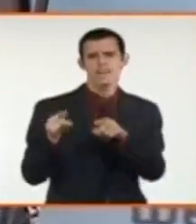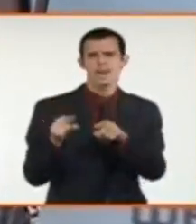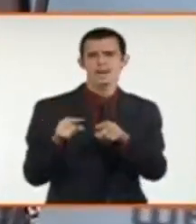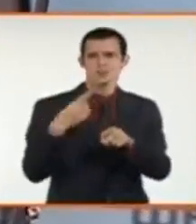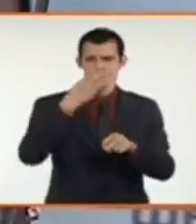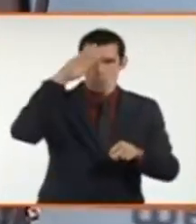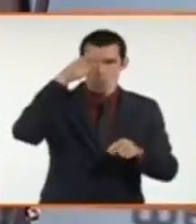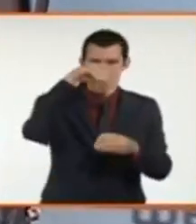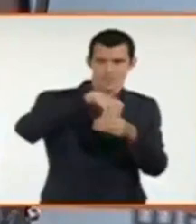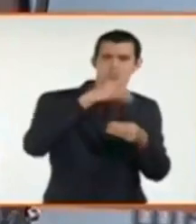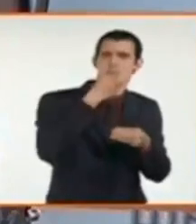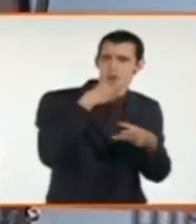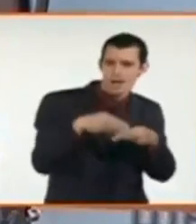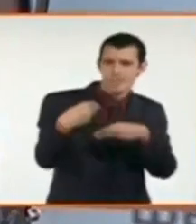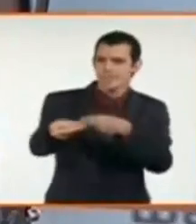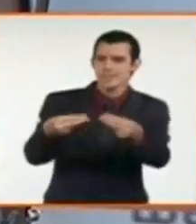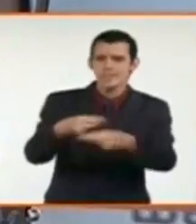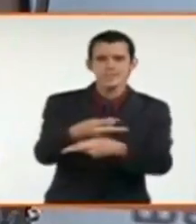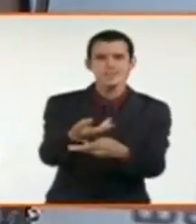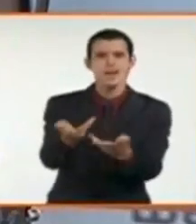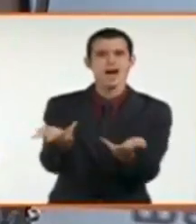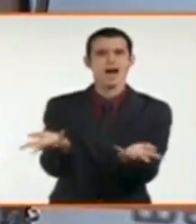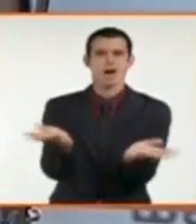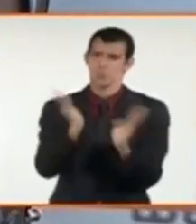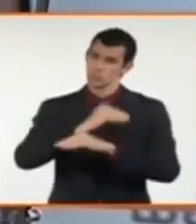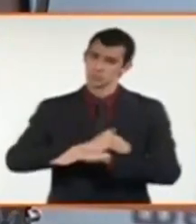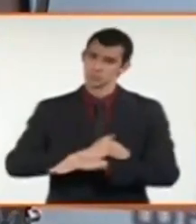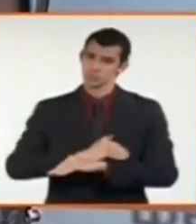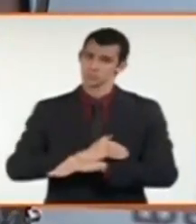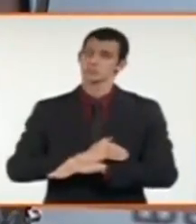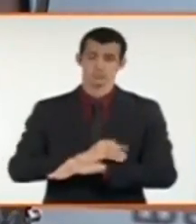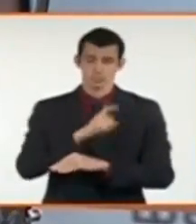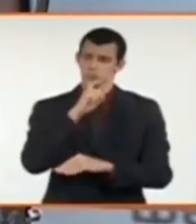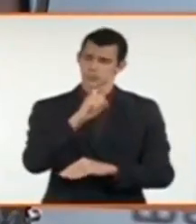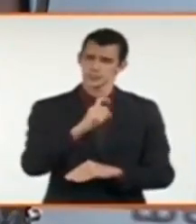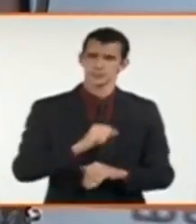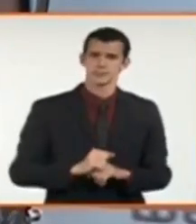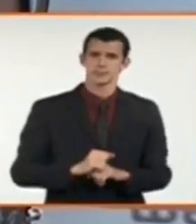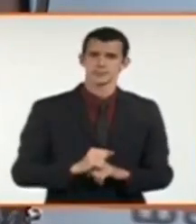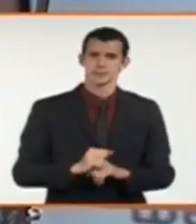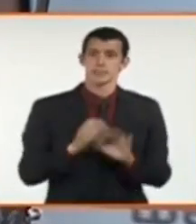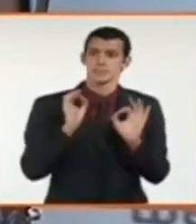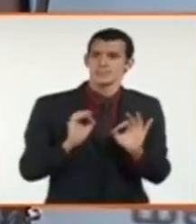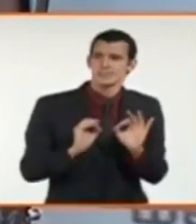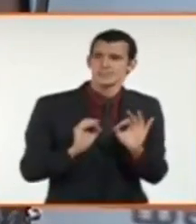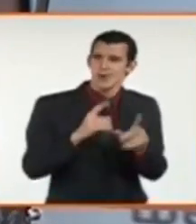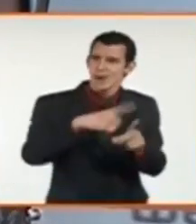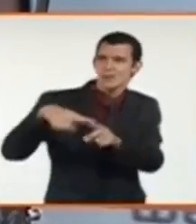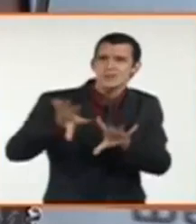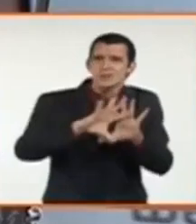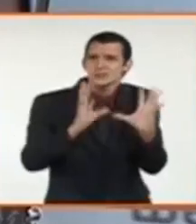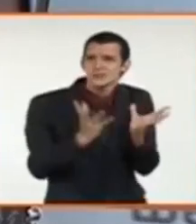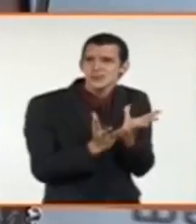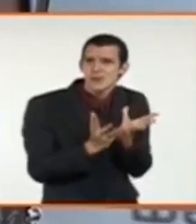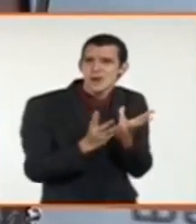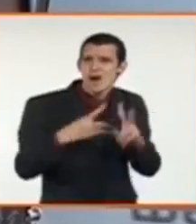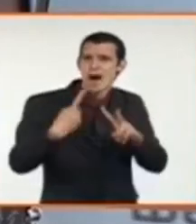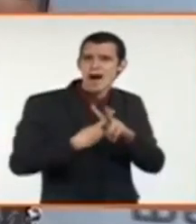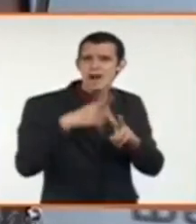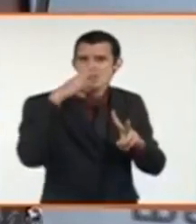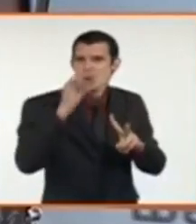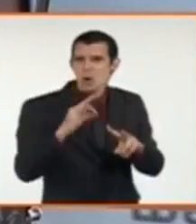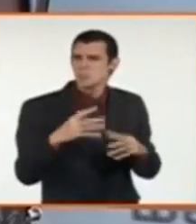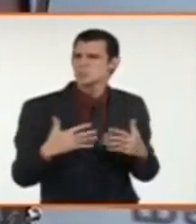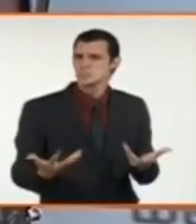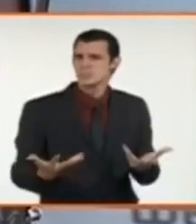de producto y entonces se producen fenómenos de incremento de los precios ante la